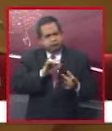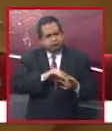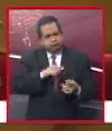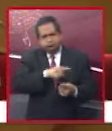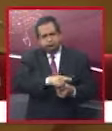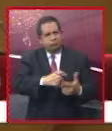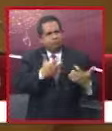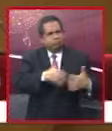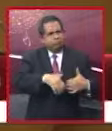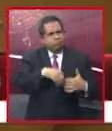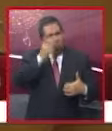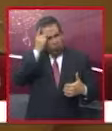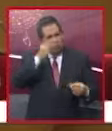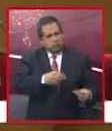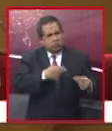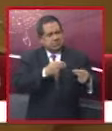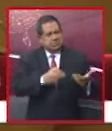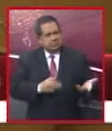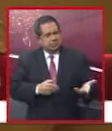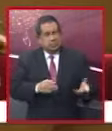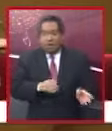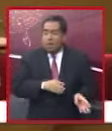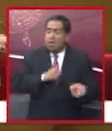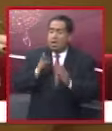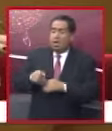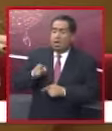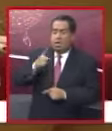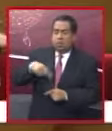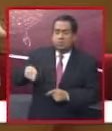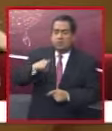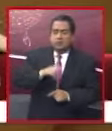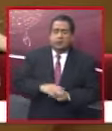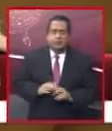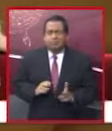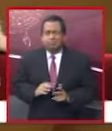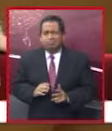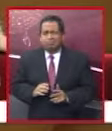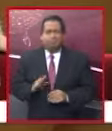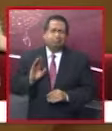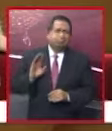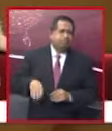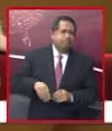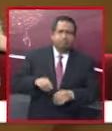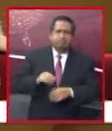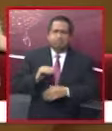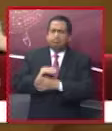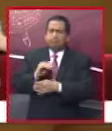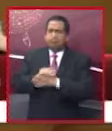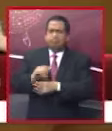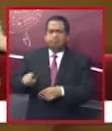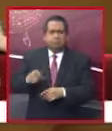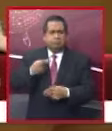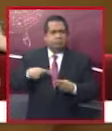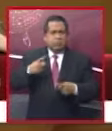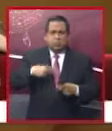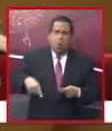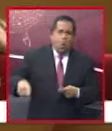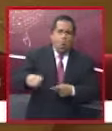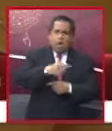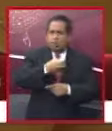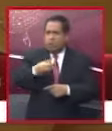sector empresarial, pero por otro lado, desestimó la voz de la sociedad